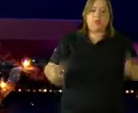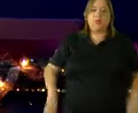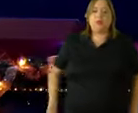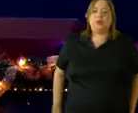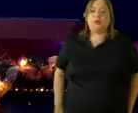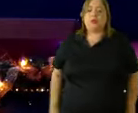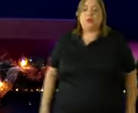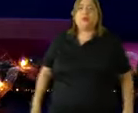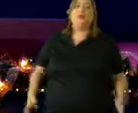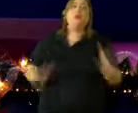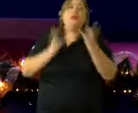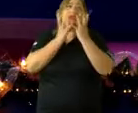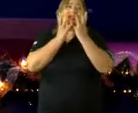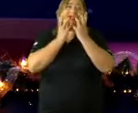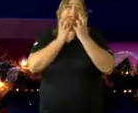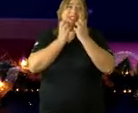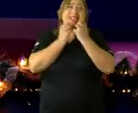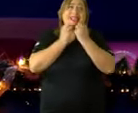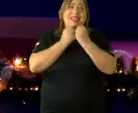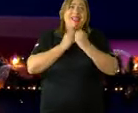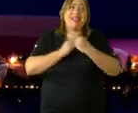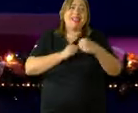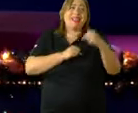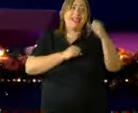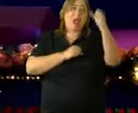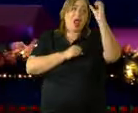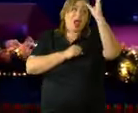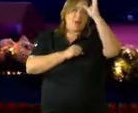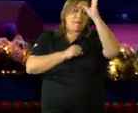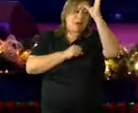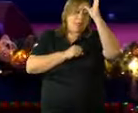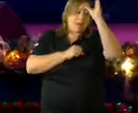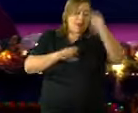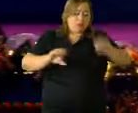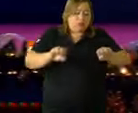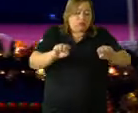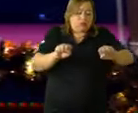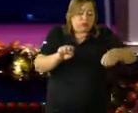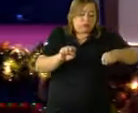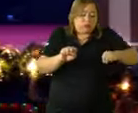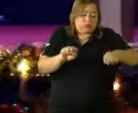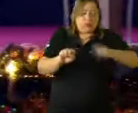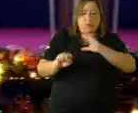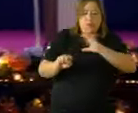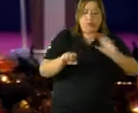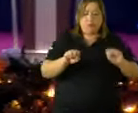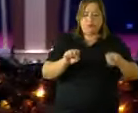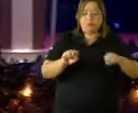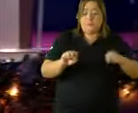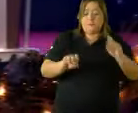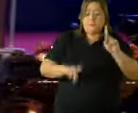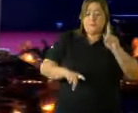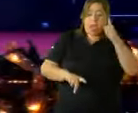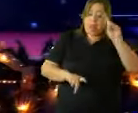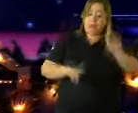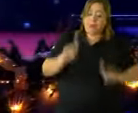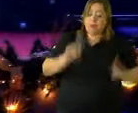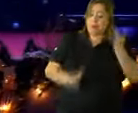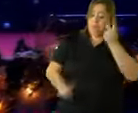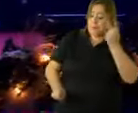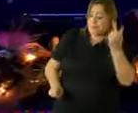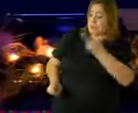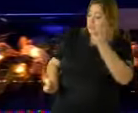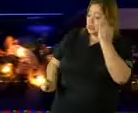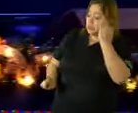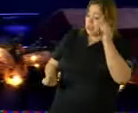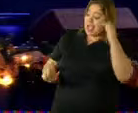yo anhelaba que mi papá llegara en la motora de la policía para que toda la escuela viera que yo tenía papá. Y que no